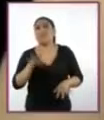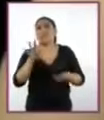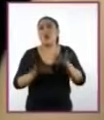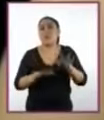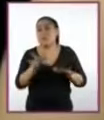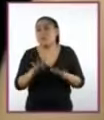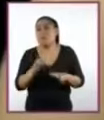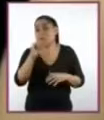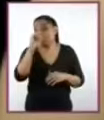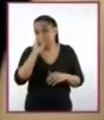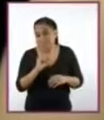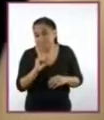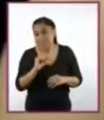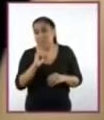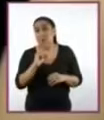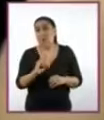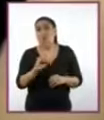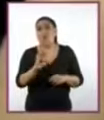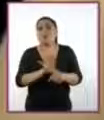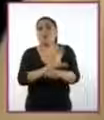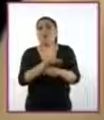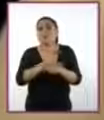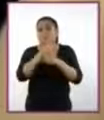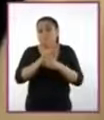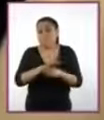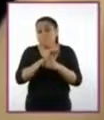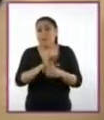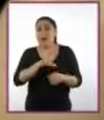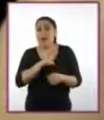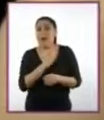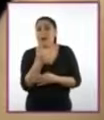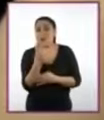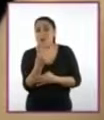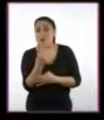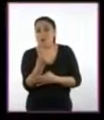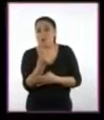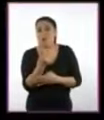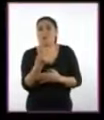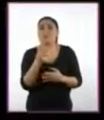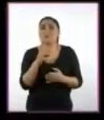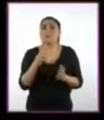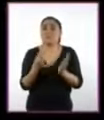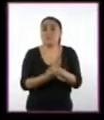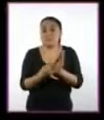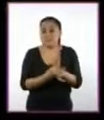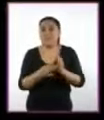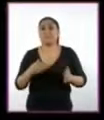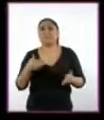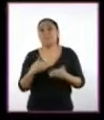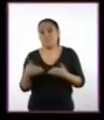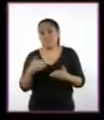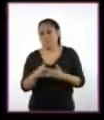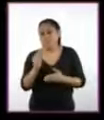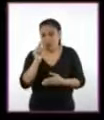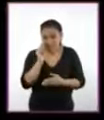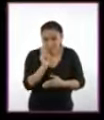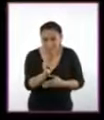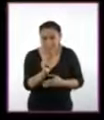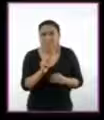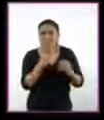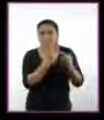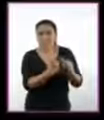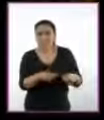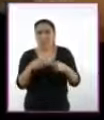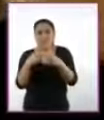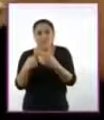de cargas o presión eléctrica entre los dos metales. Comparemos la descarga instantánea que observamos con